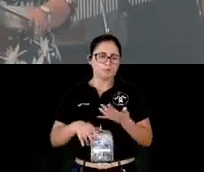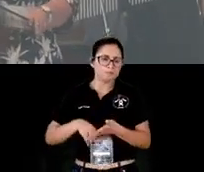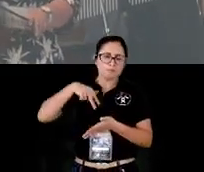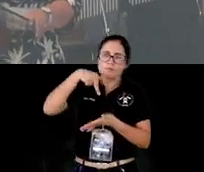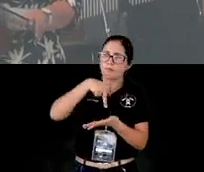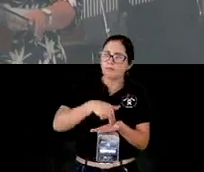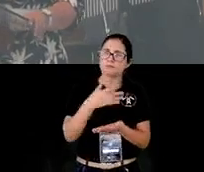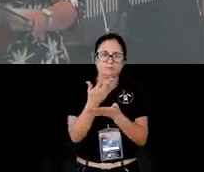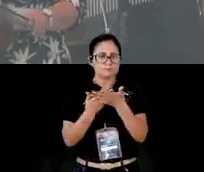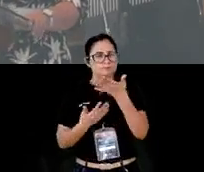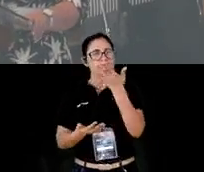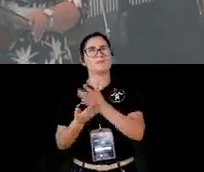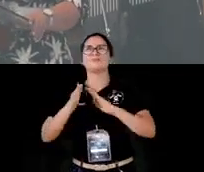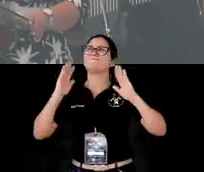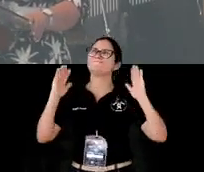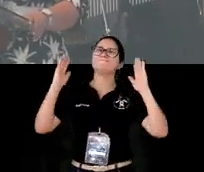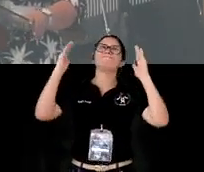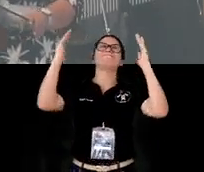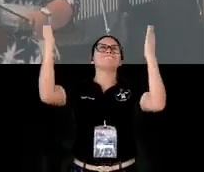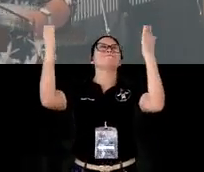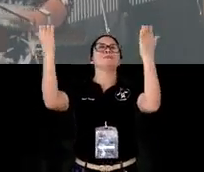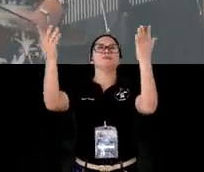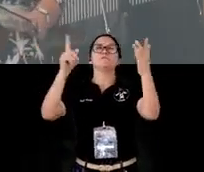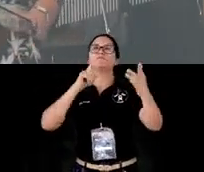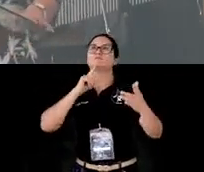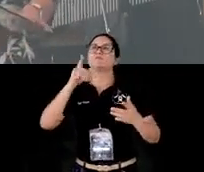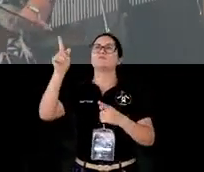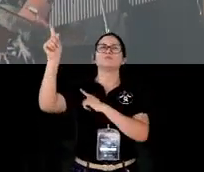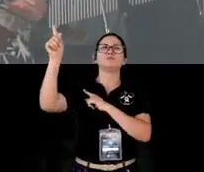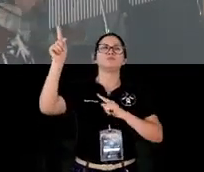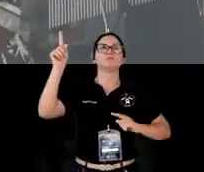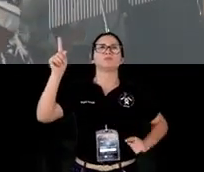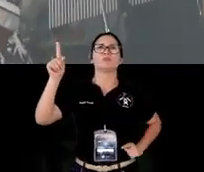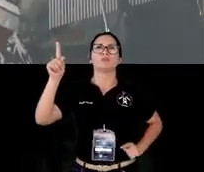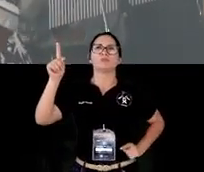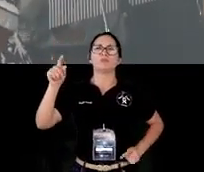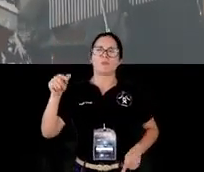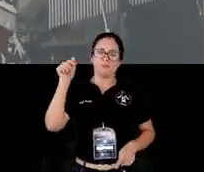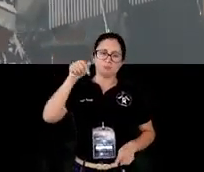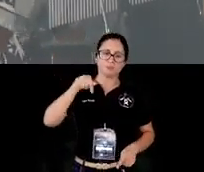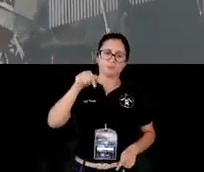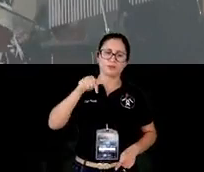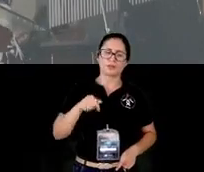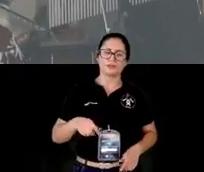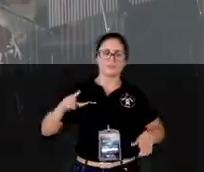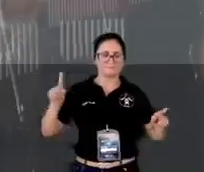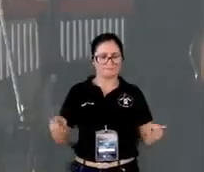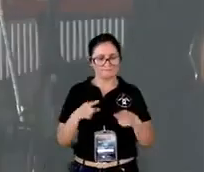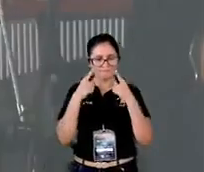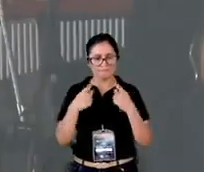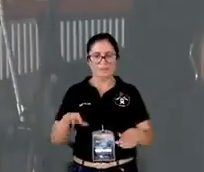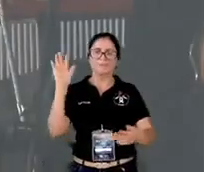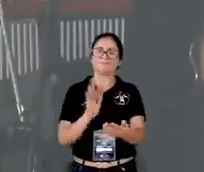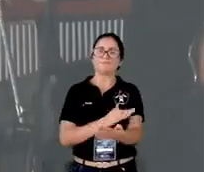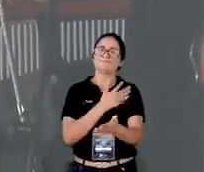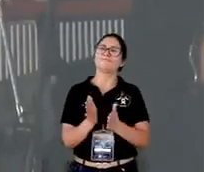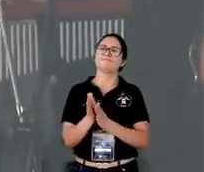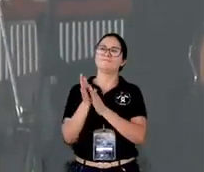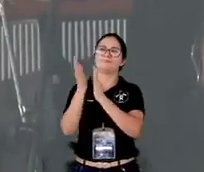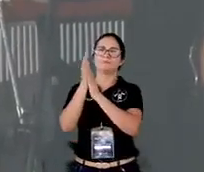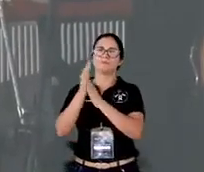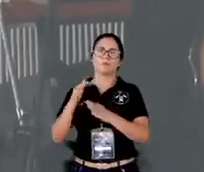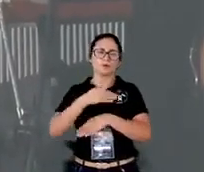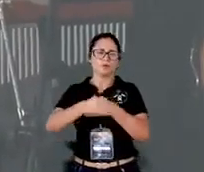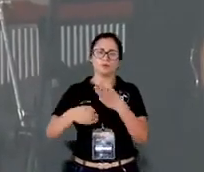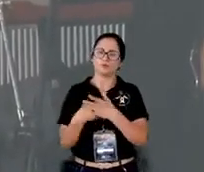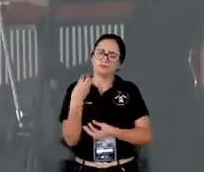manos y vamos a decirle a nuestro Dios en este momento que Él sea dirigiendo este culto, que todo